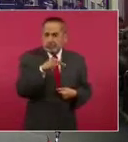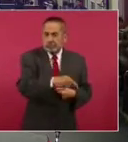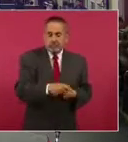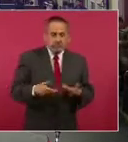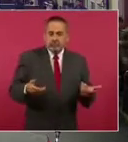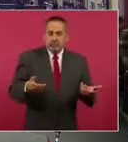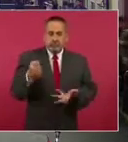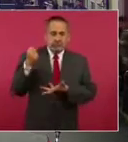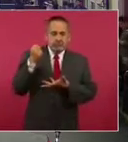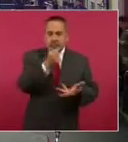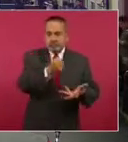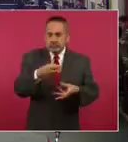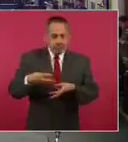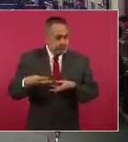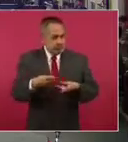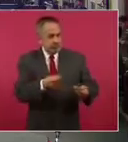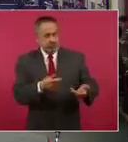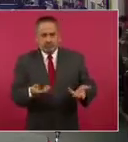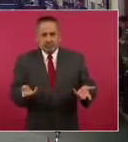el presupuesto.